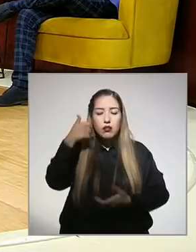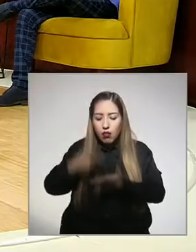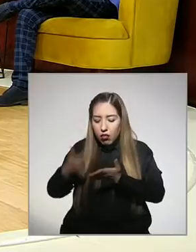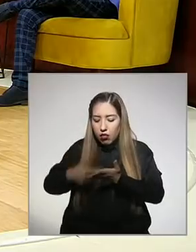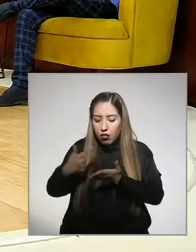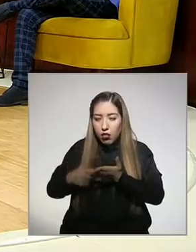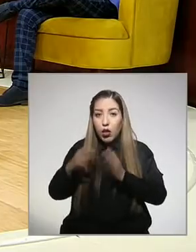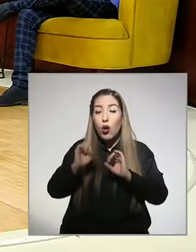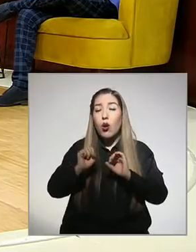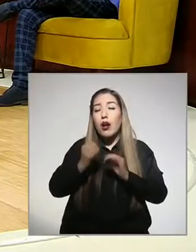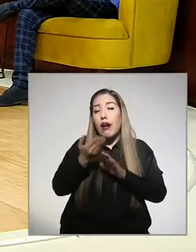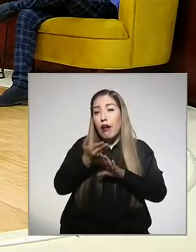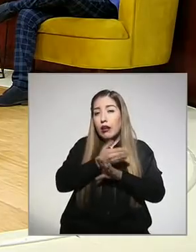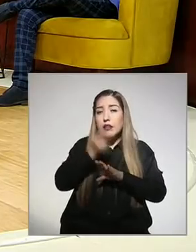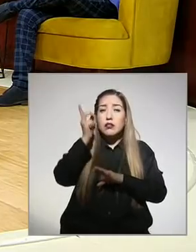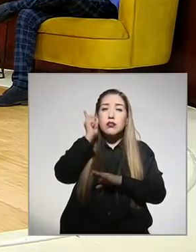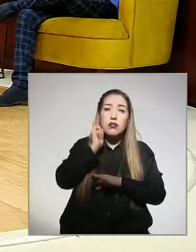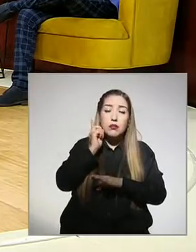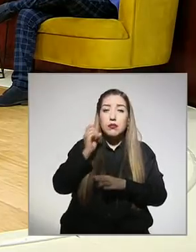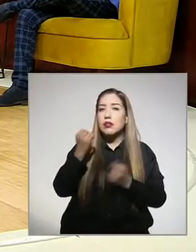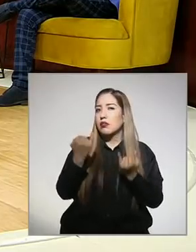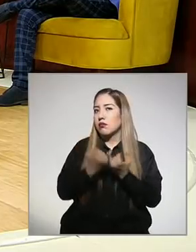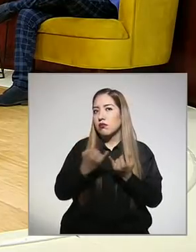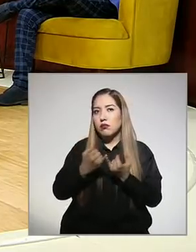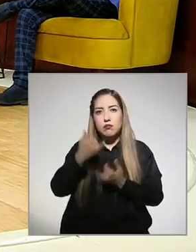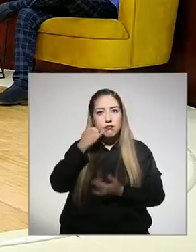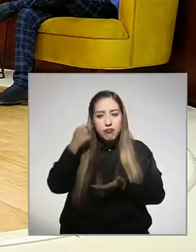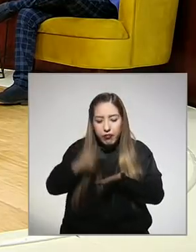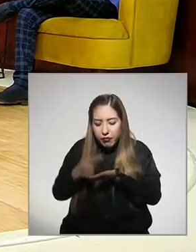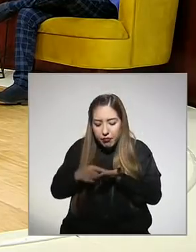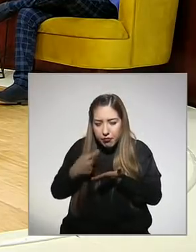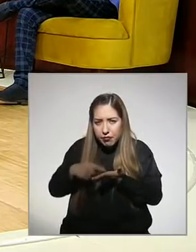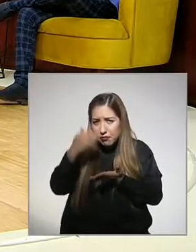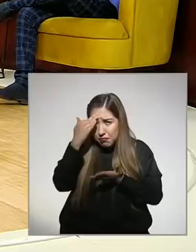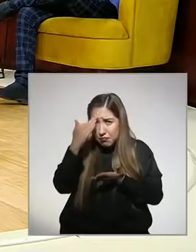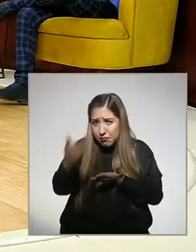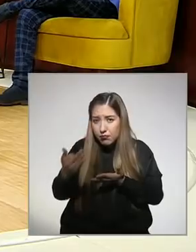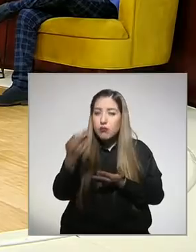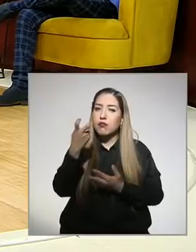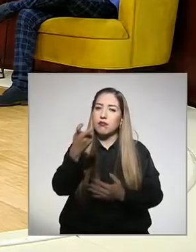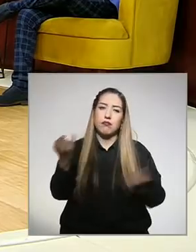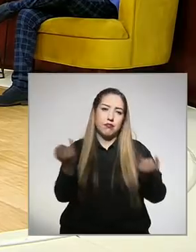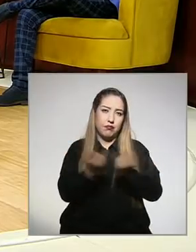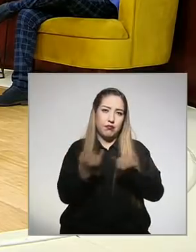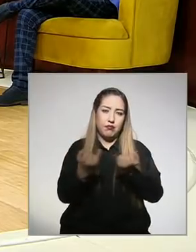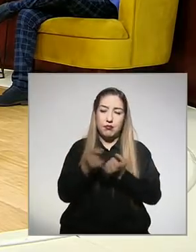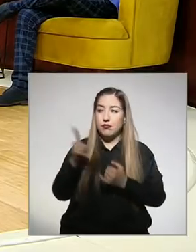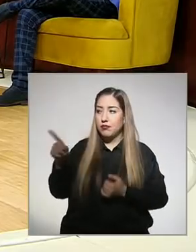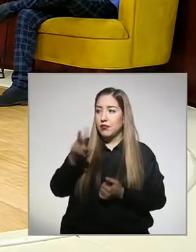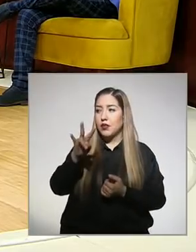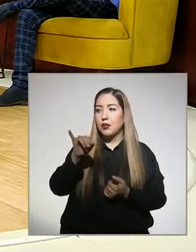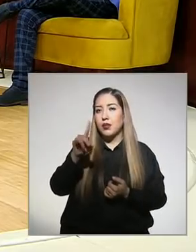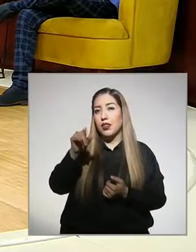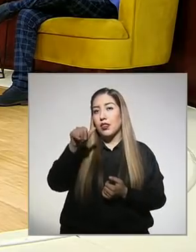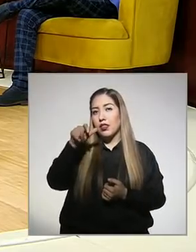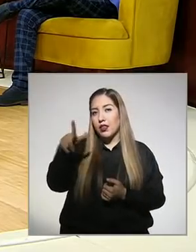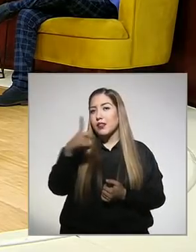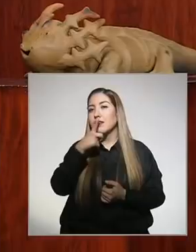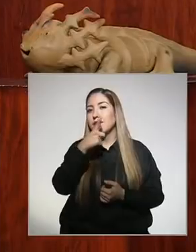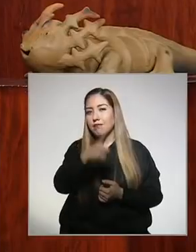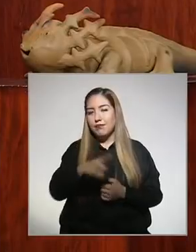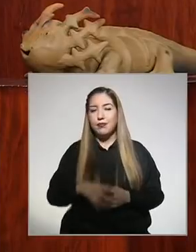dormir? Es ver el teléfono celular, ¿no? Sí. Y entonces, incluso hace rato lo que comentaba Vidal, me recuerda, ¿no?